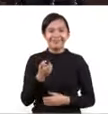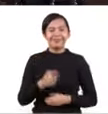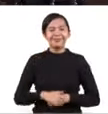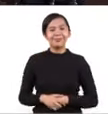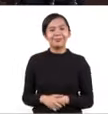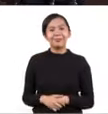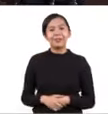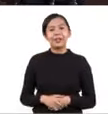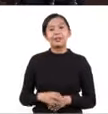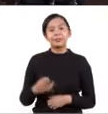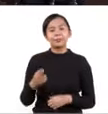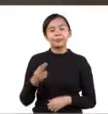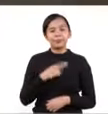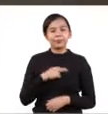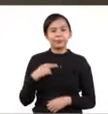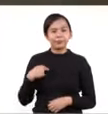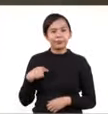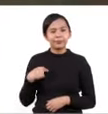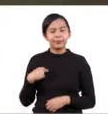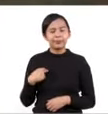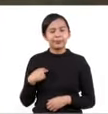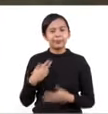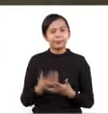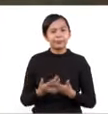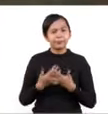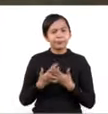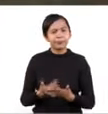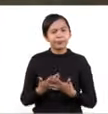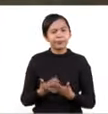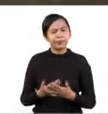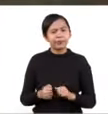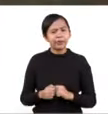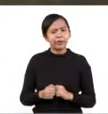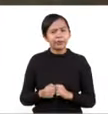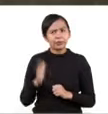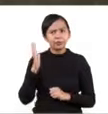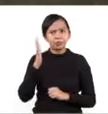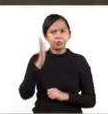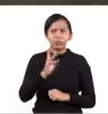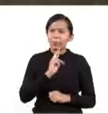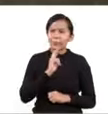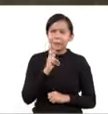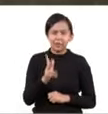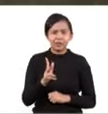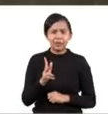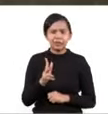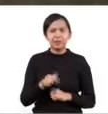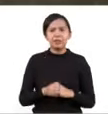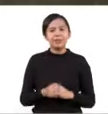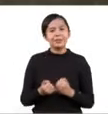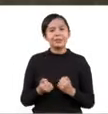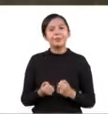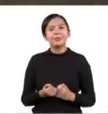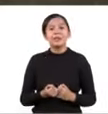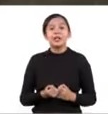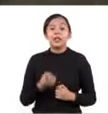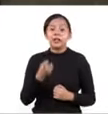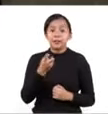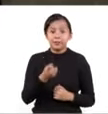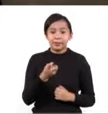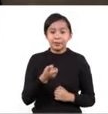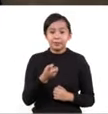que tenemos que dar a nuestra población. Esperan de nosotros un futuro y aliento, y eso es lo que les tiene que